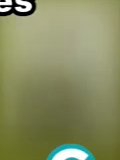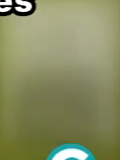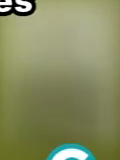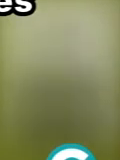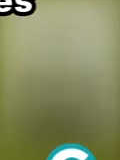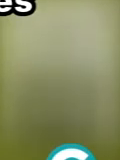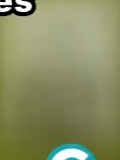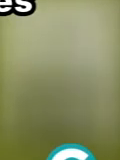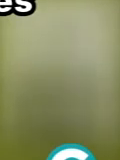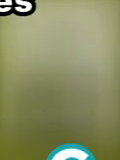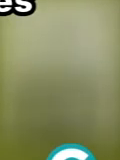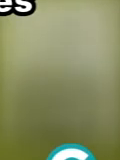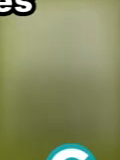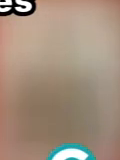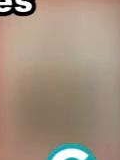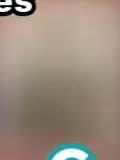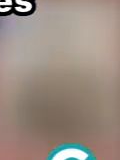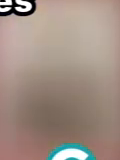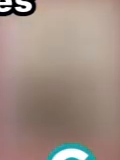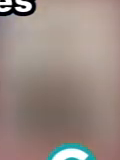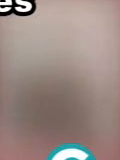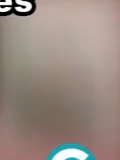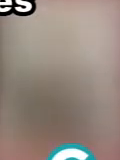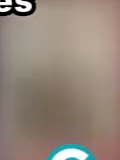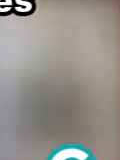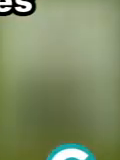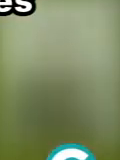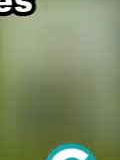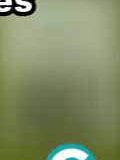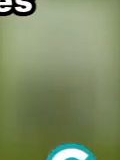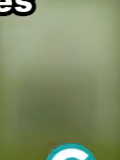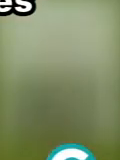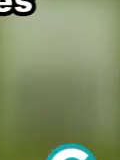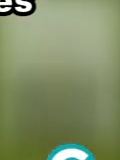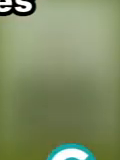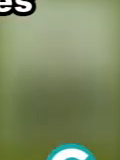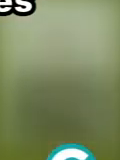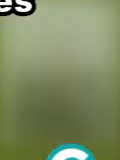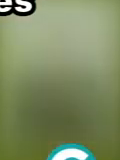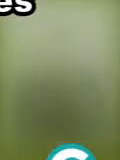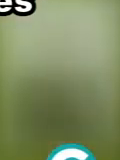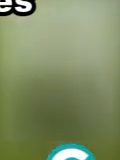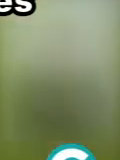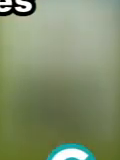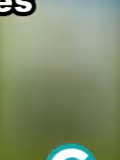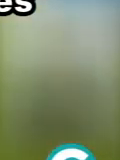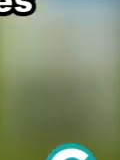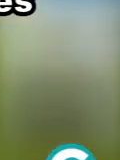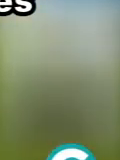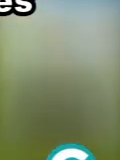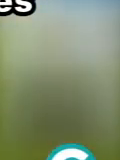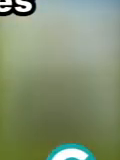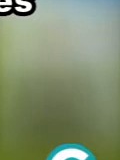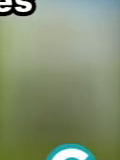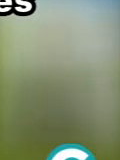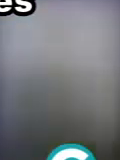porque el Atlético de Madrid nuevamente, después de golear, vuelve a coger confianza, solo tiene la competición liguera, al igual que